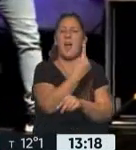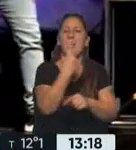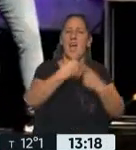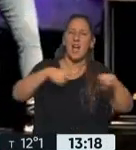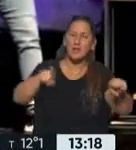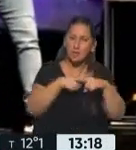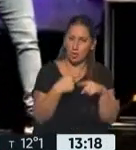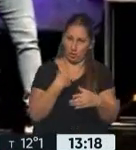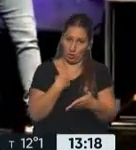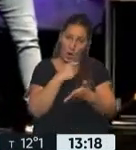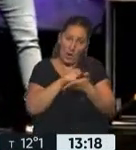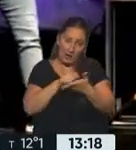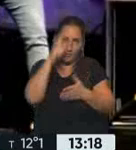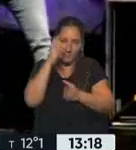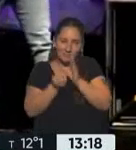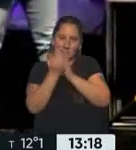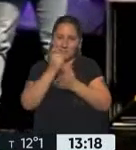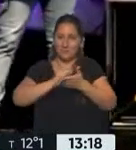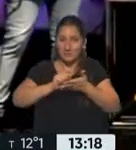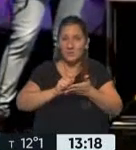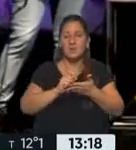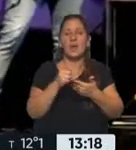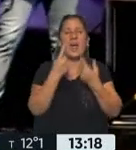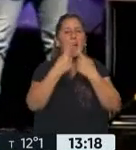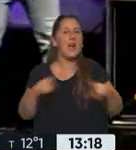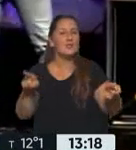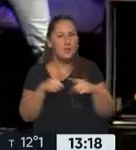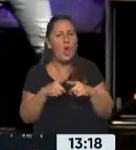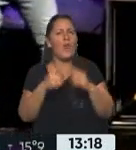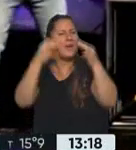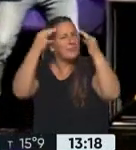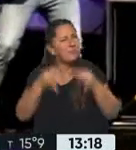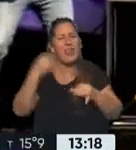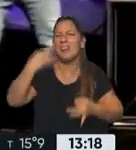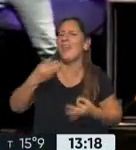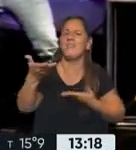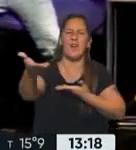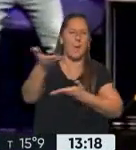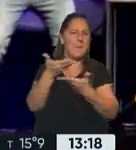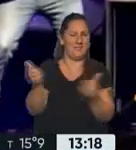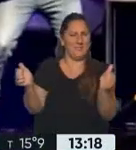allá de que yo las escribo y las compongo, que son canciones que son dignas de compartir con otros colegas, ¿no?